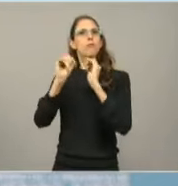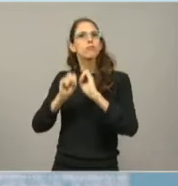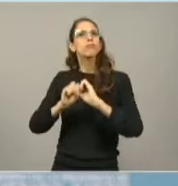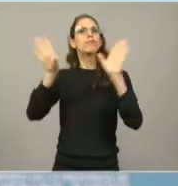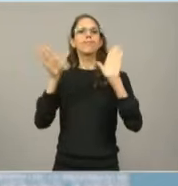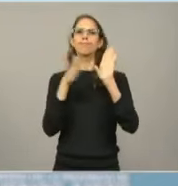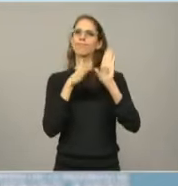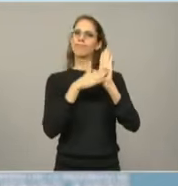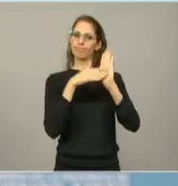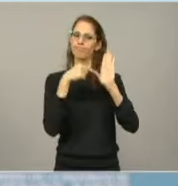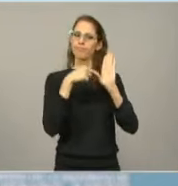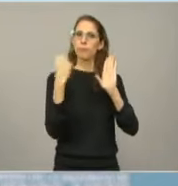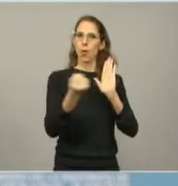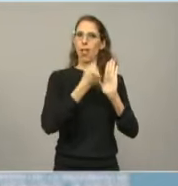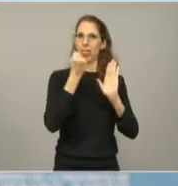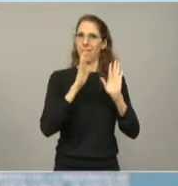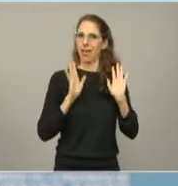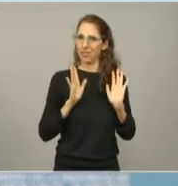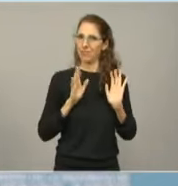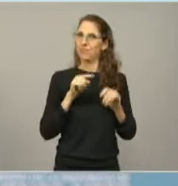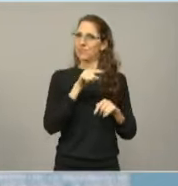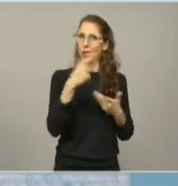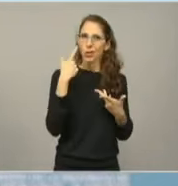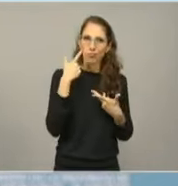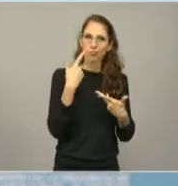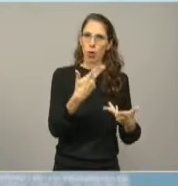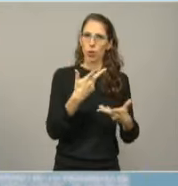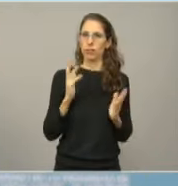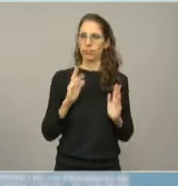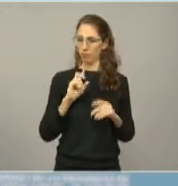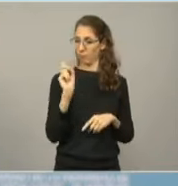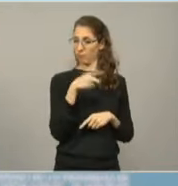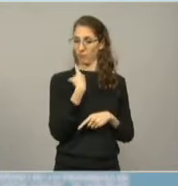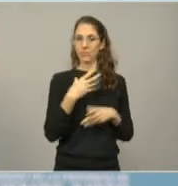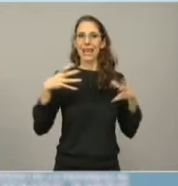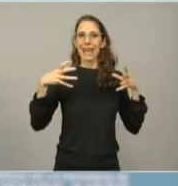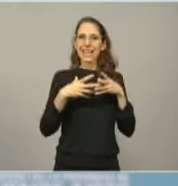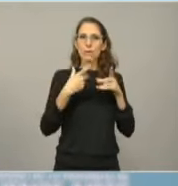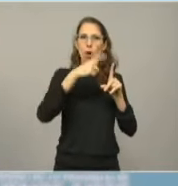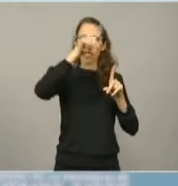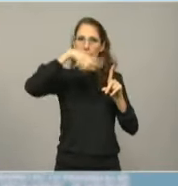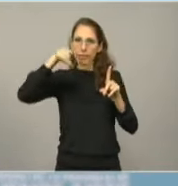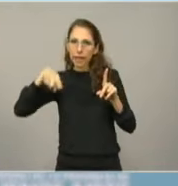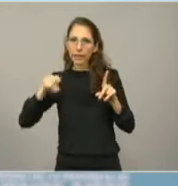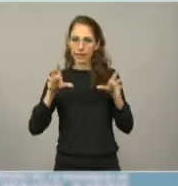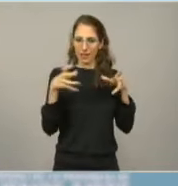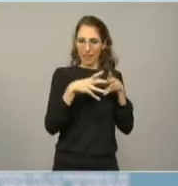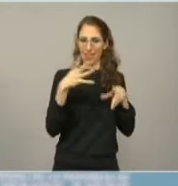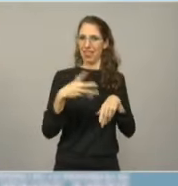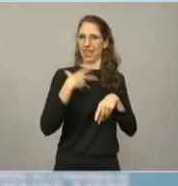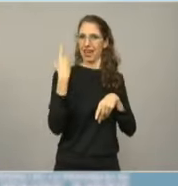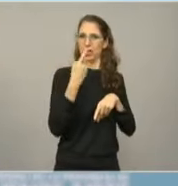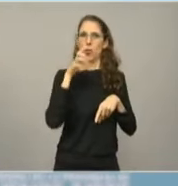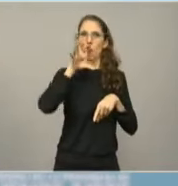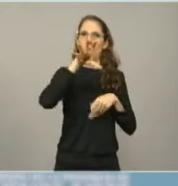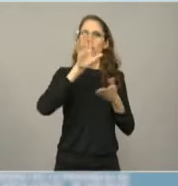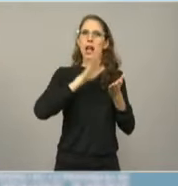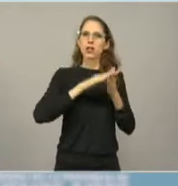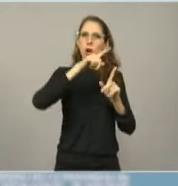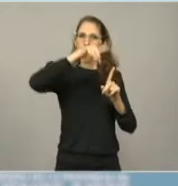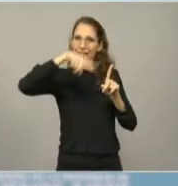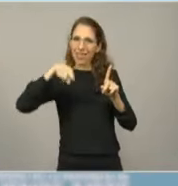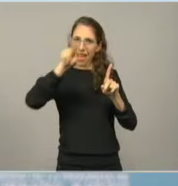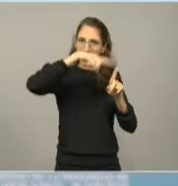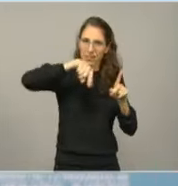e ahí quiero destacar el enorme trabajo que viene haciendo nuestro nuestro equipo de estadística la dirección provincial de estadística